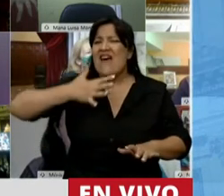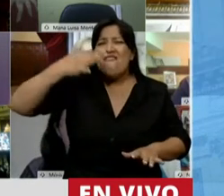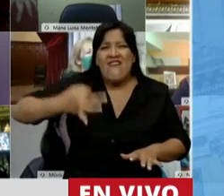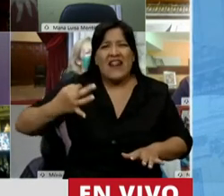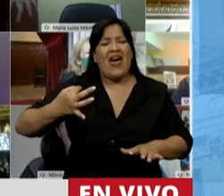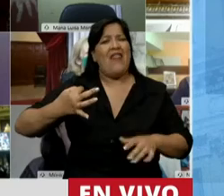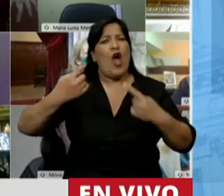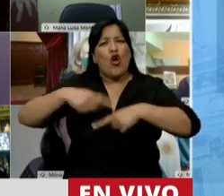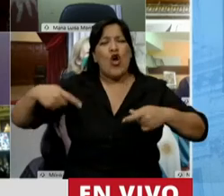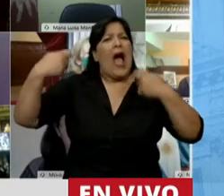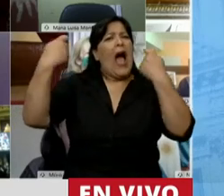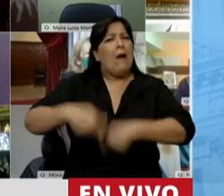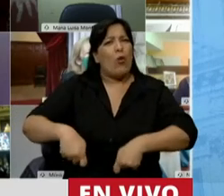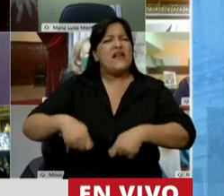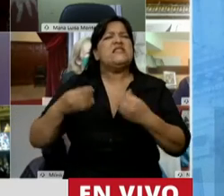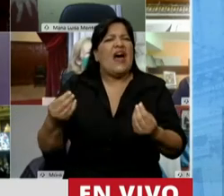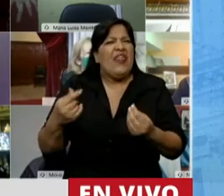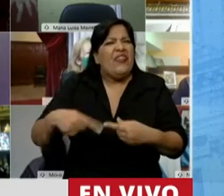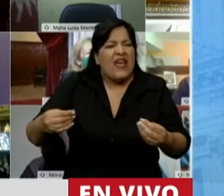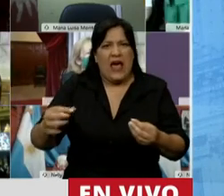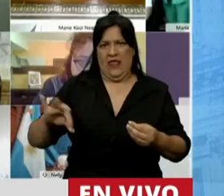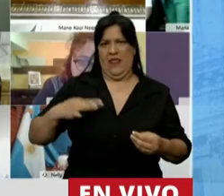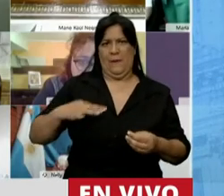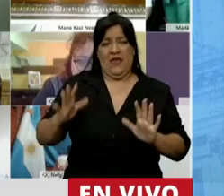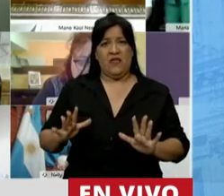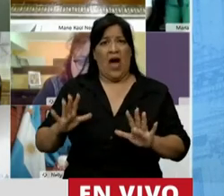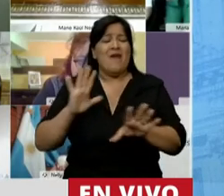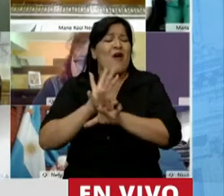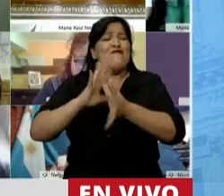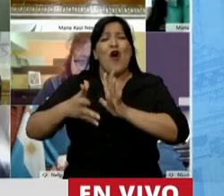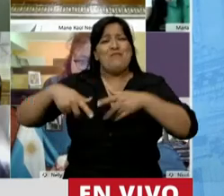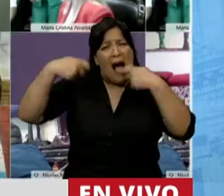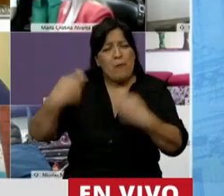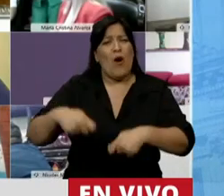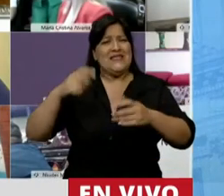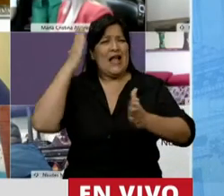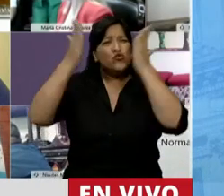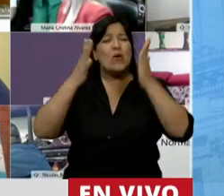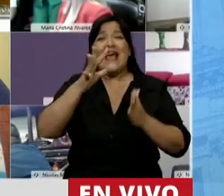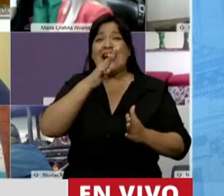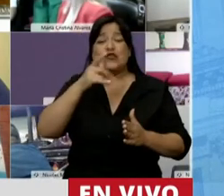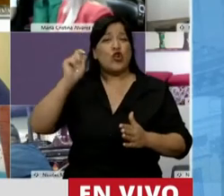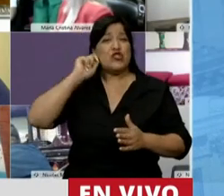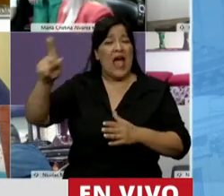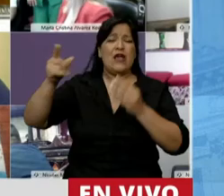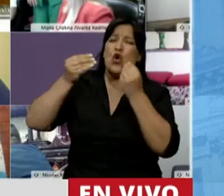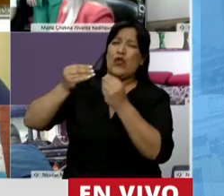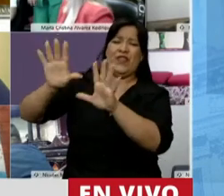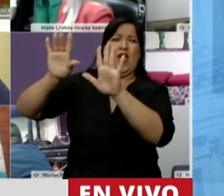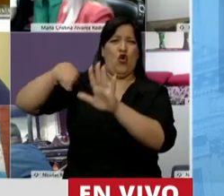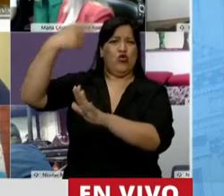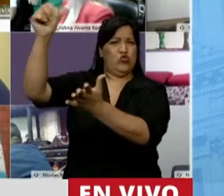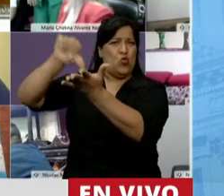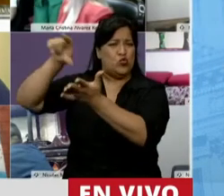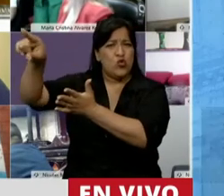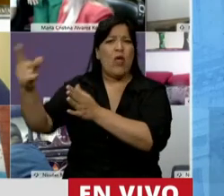y reales apuestas de vida. Apostó a sus sueños, dejando a los 14 años una barra natal.